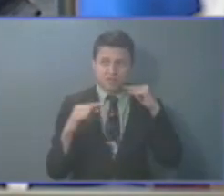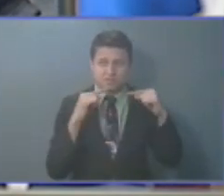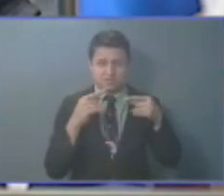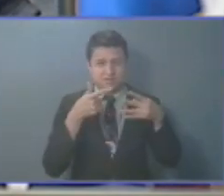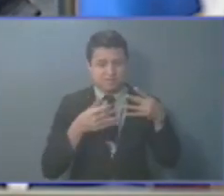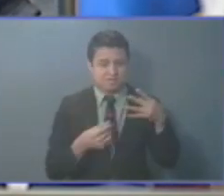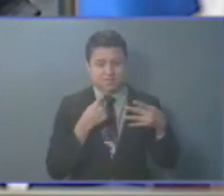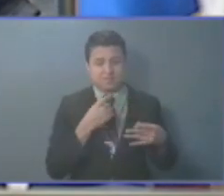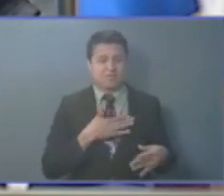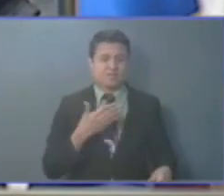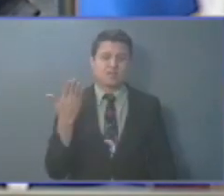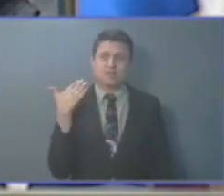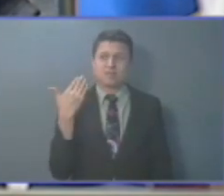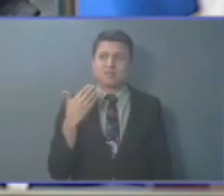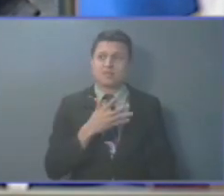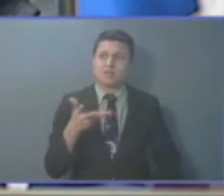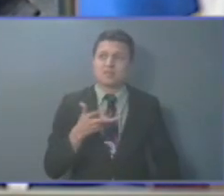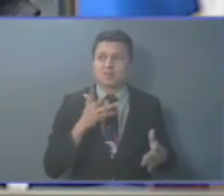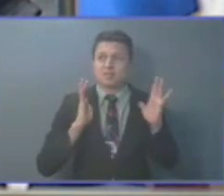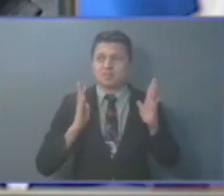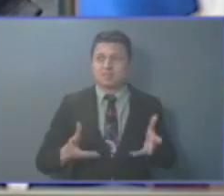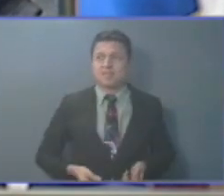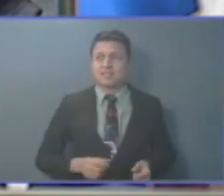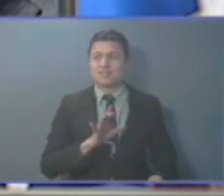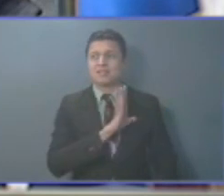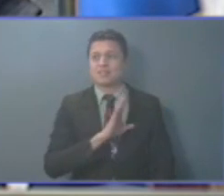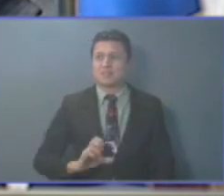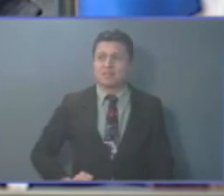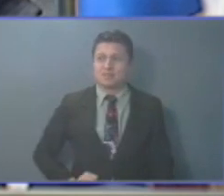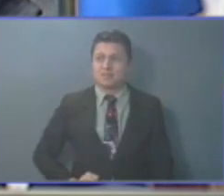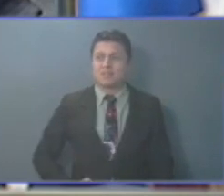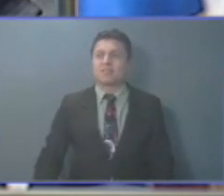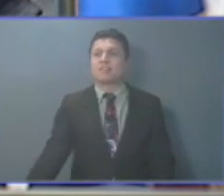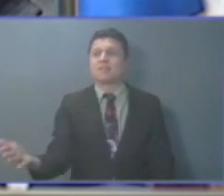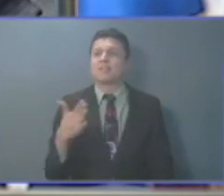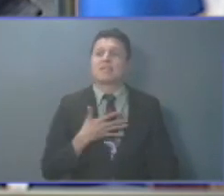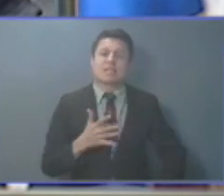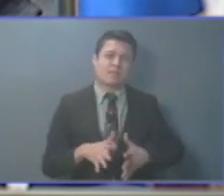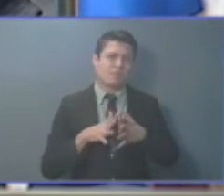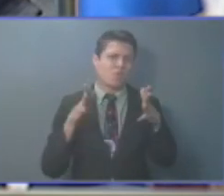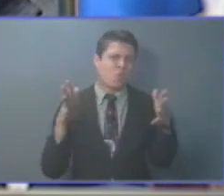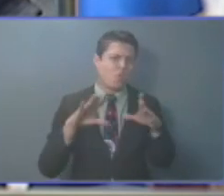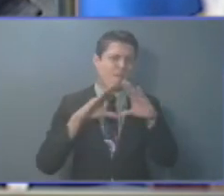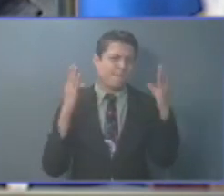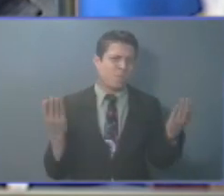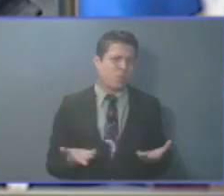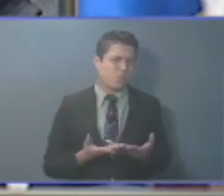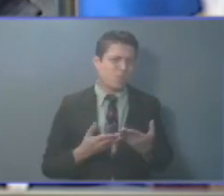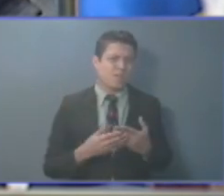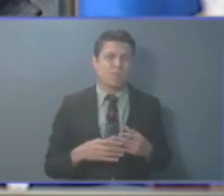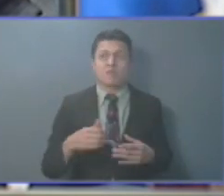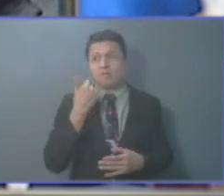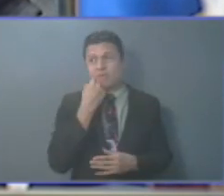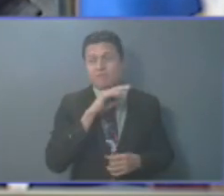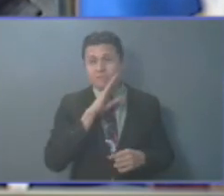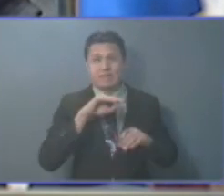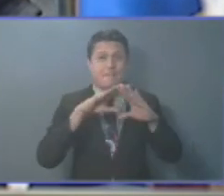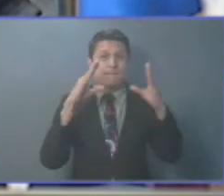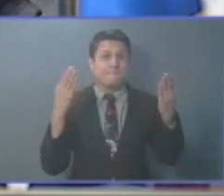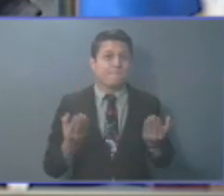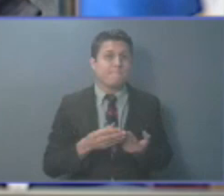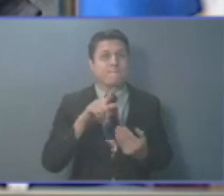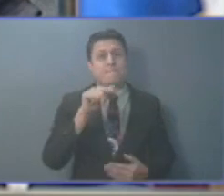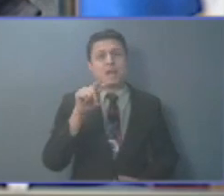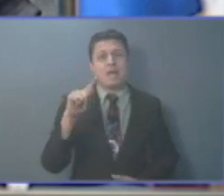legales que han tenido todos los gobiernos de El Salvador y que tienen la gran mayoría de gobiernos del mundo para enfrentar epidemias, desastres